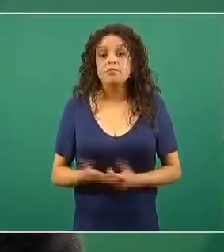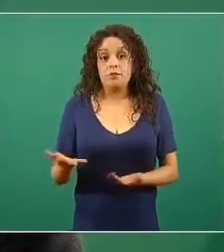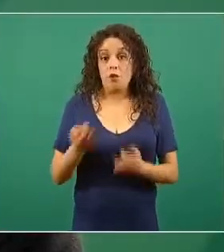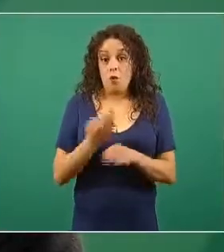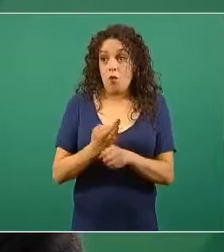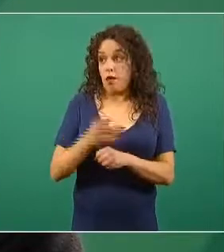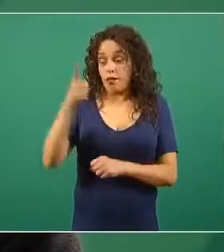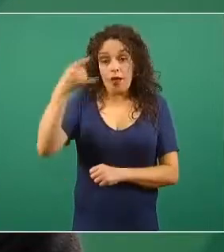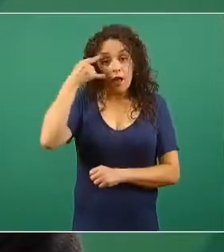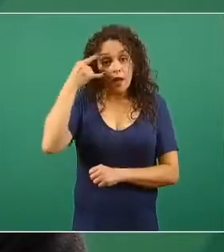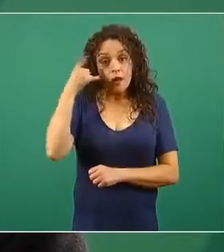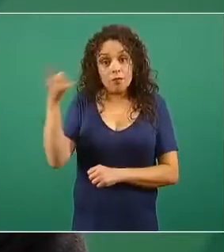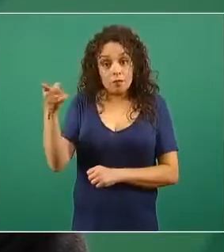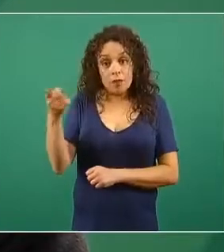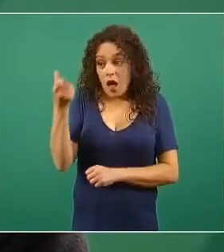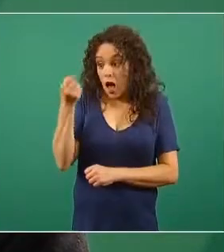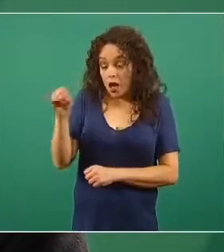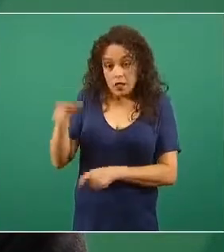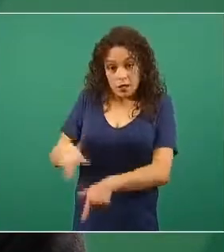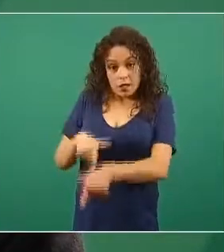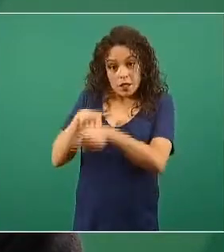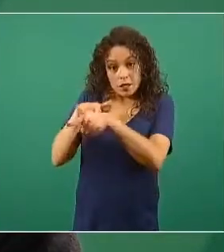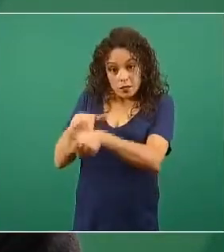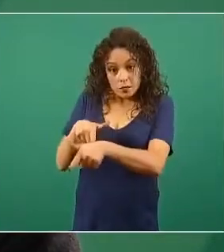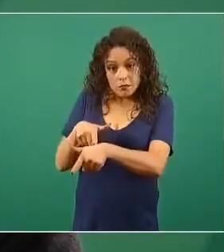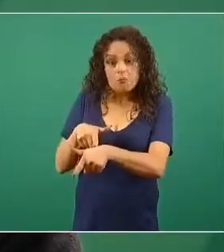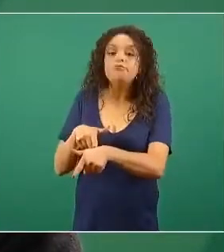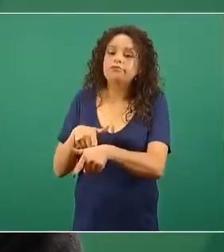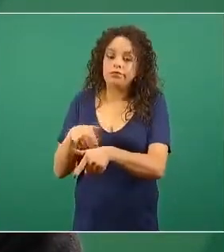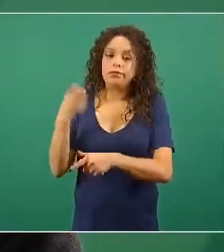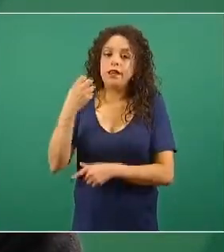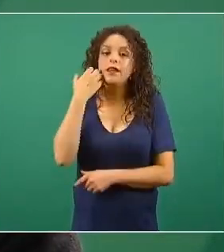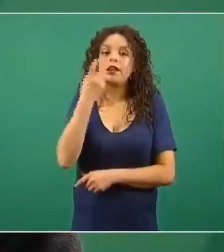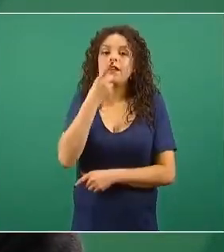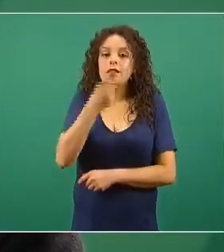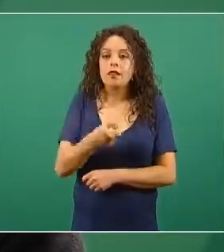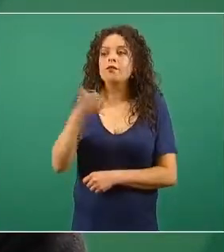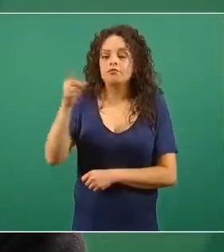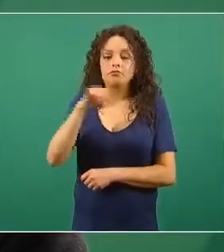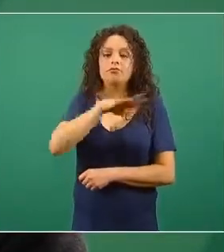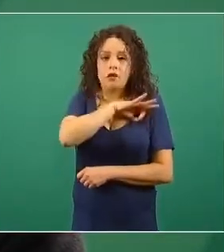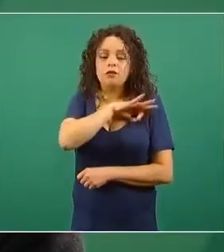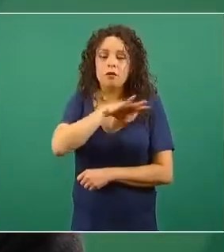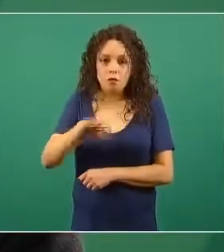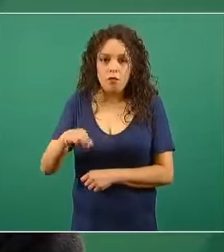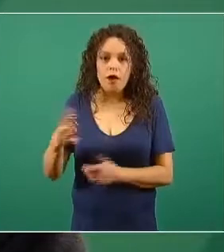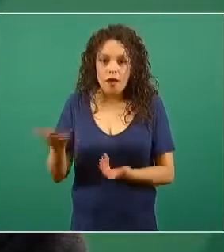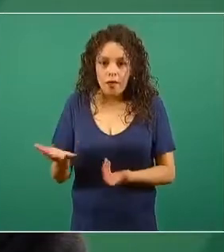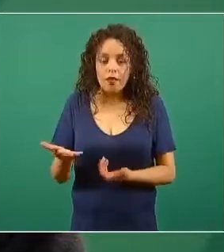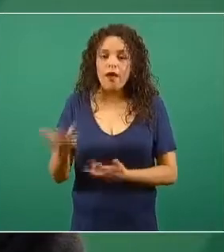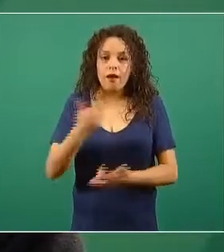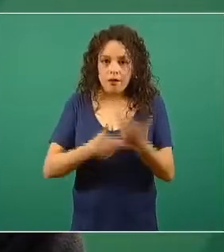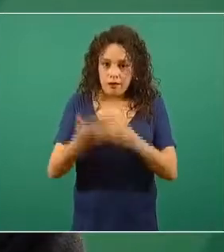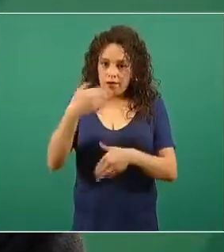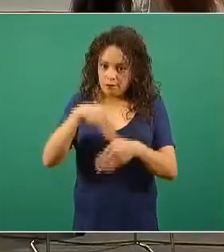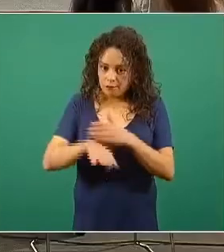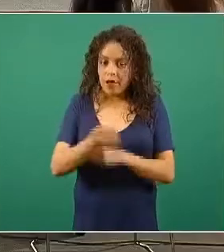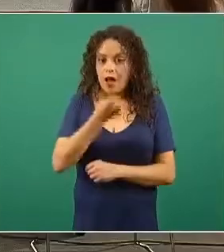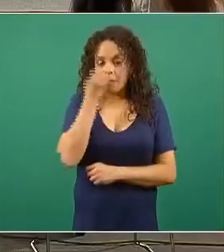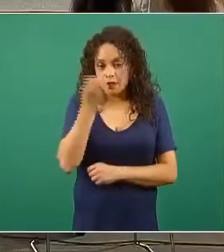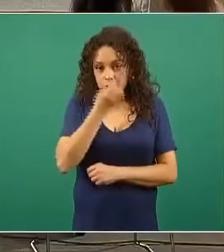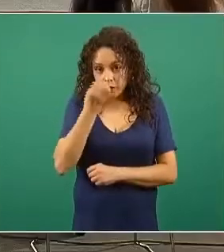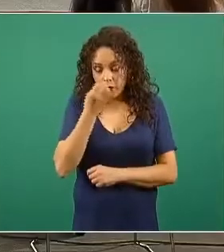en esta situación, es decir, tiene la posibilidad, en base a su nivel de riesgo, de reactivar las